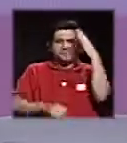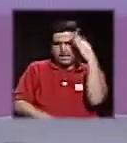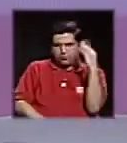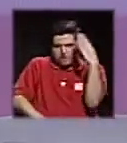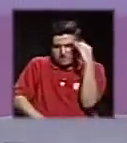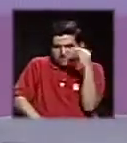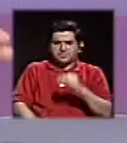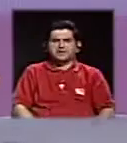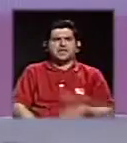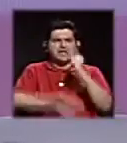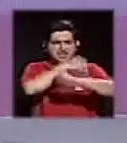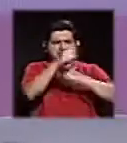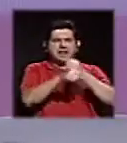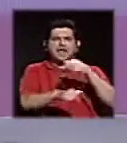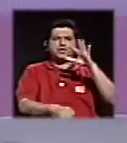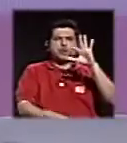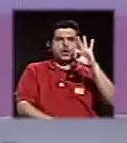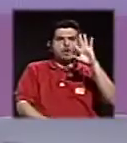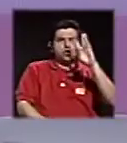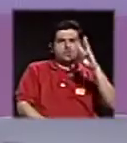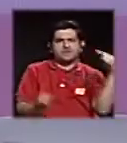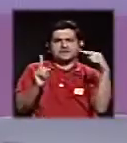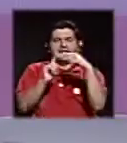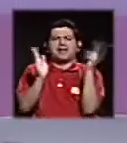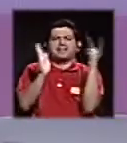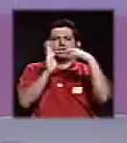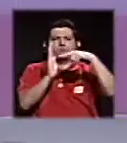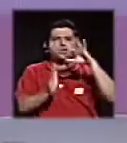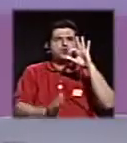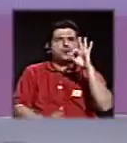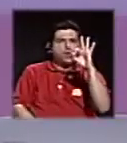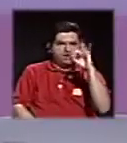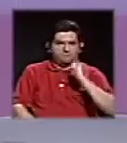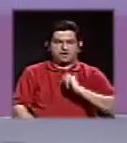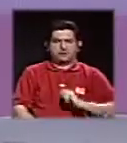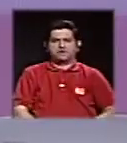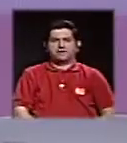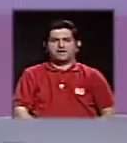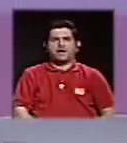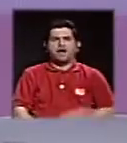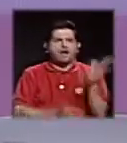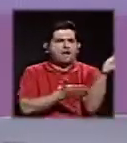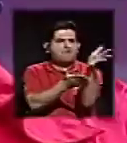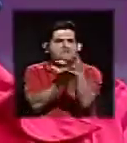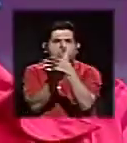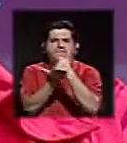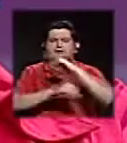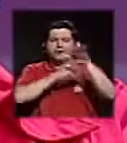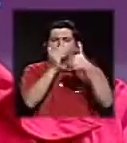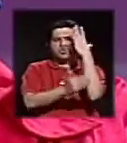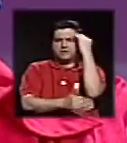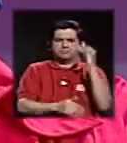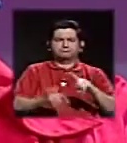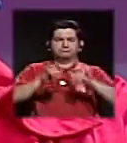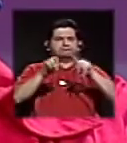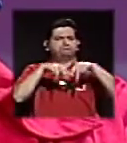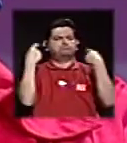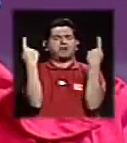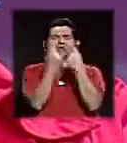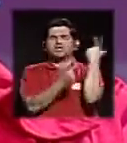del 96 al 2009 recoge toda esa experiencia de los partidos